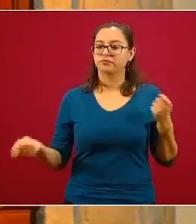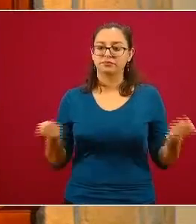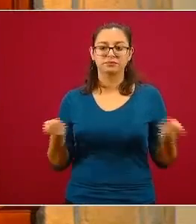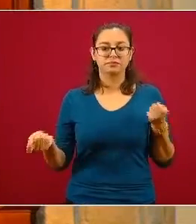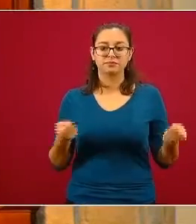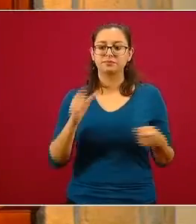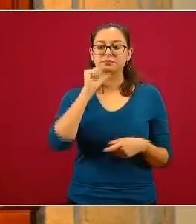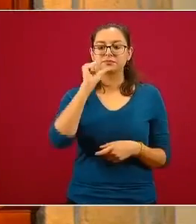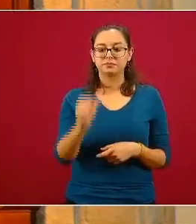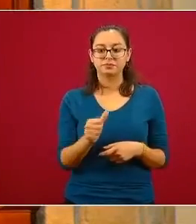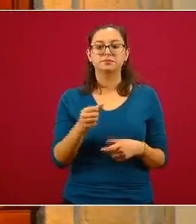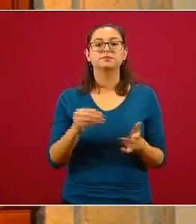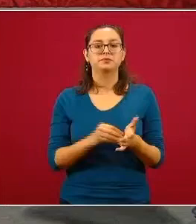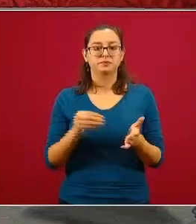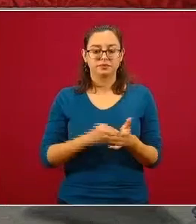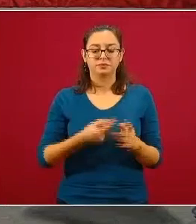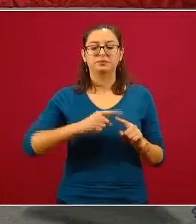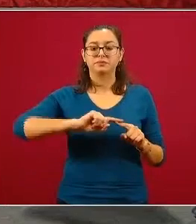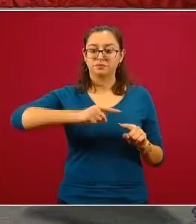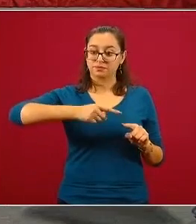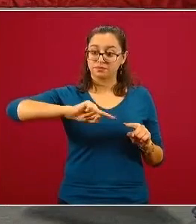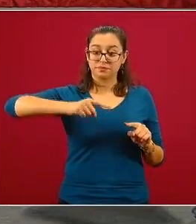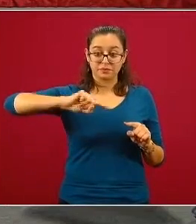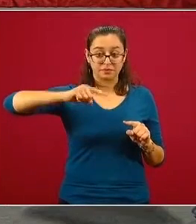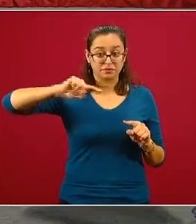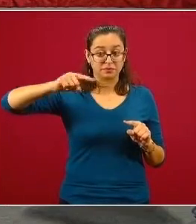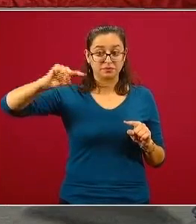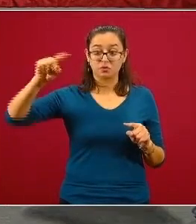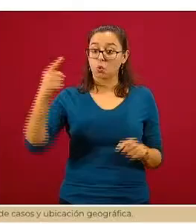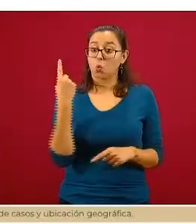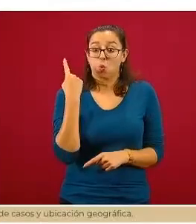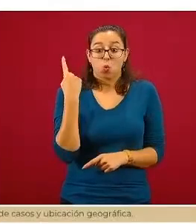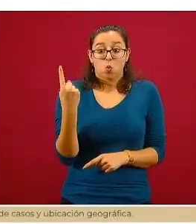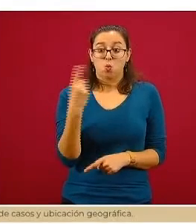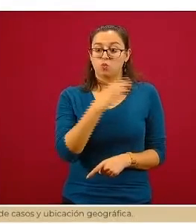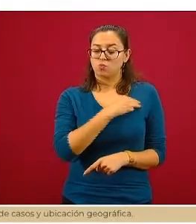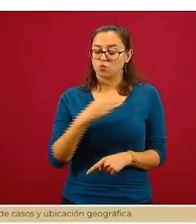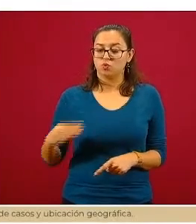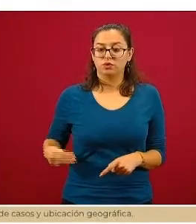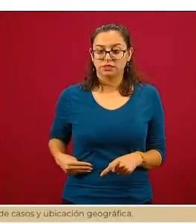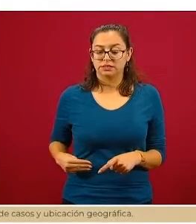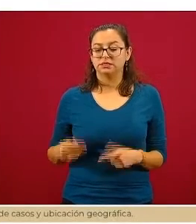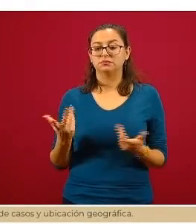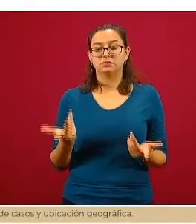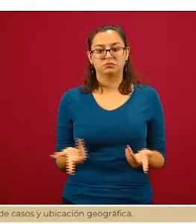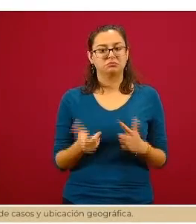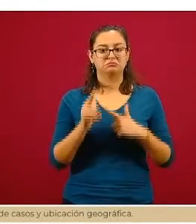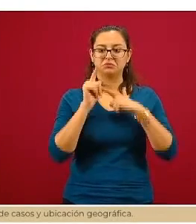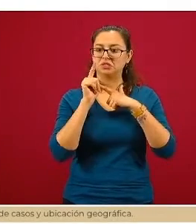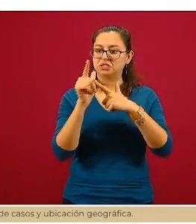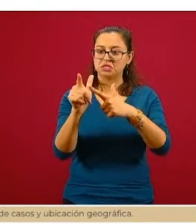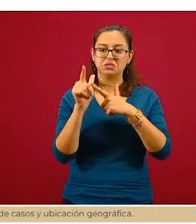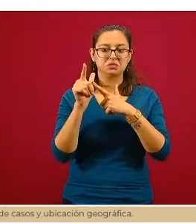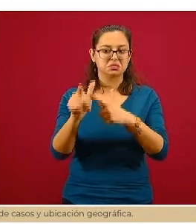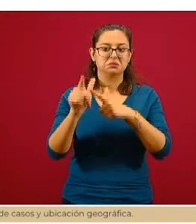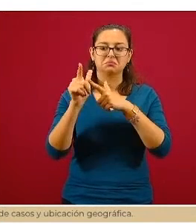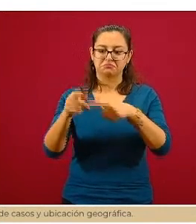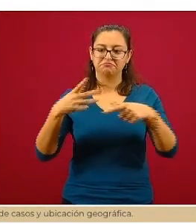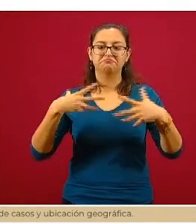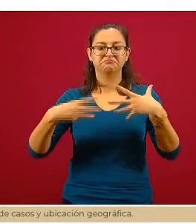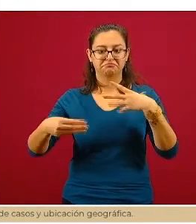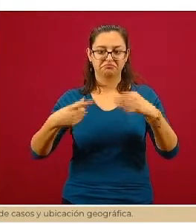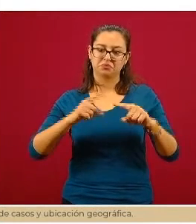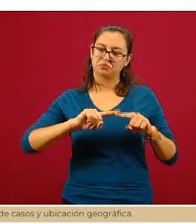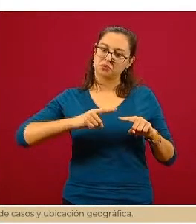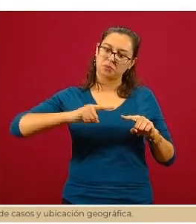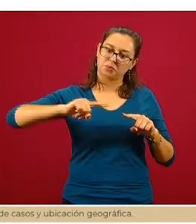tienen todavía una curva ascendente y de hecho es prácticamente el único municipio de estos 6 seleccionados que todavía tiene una